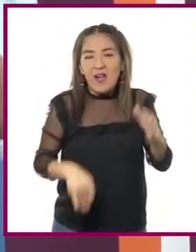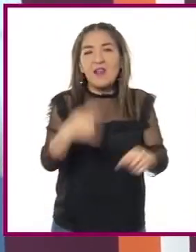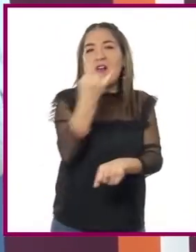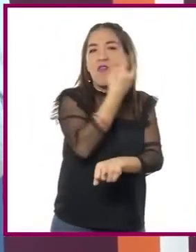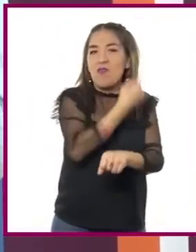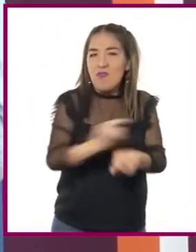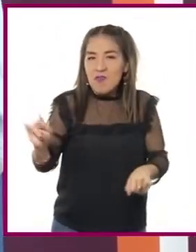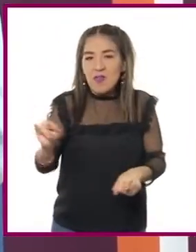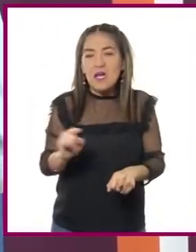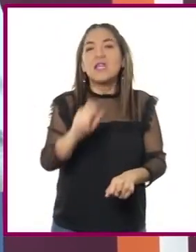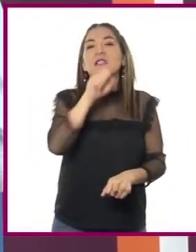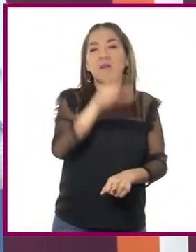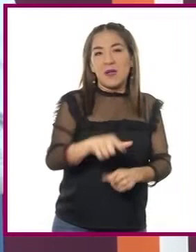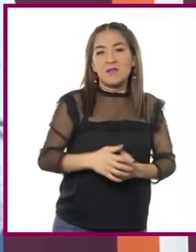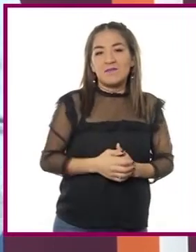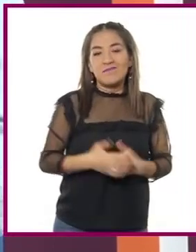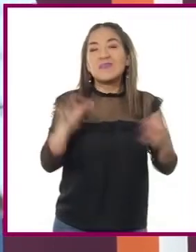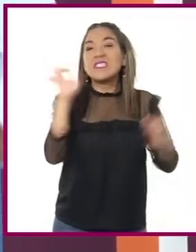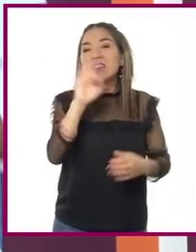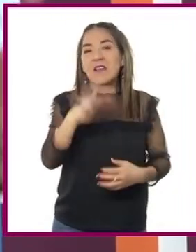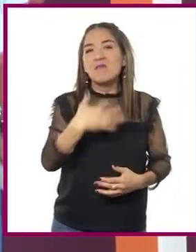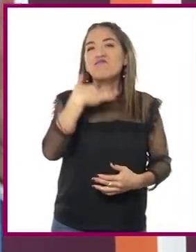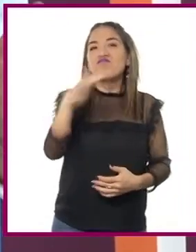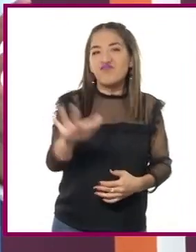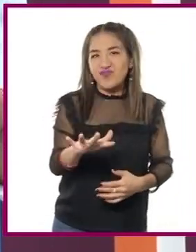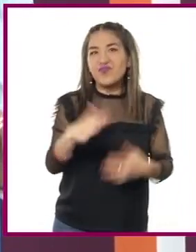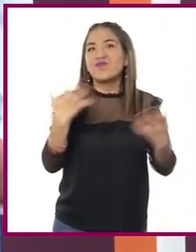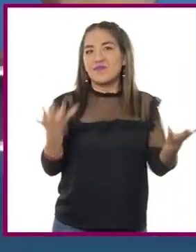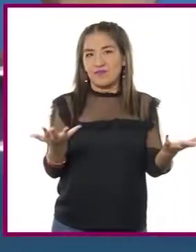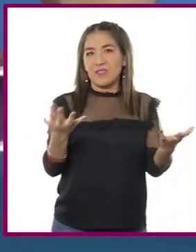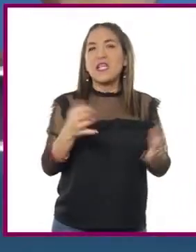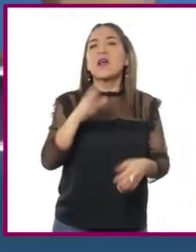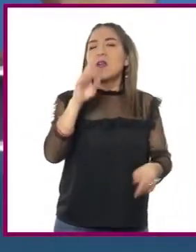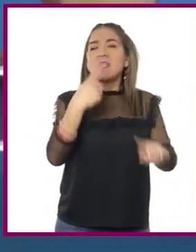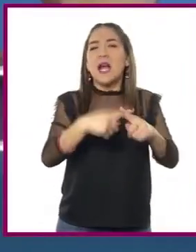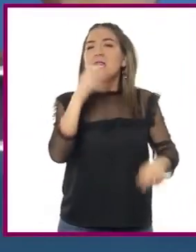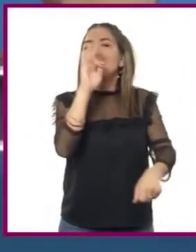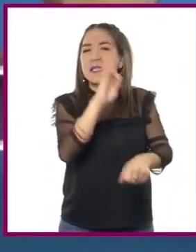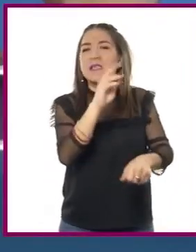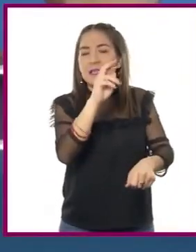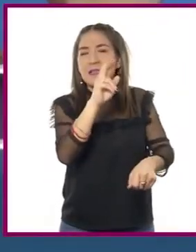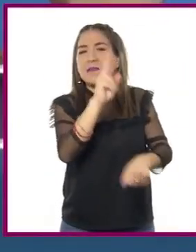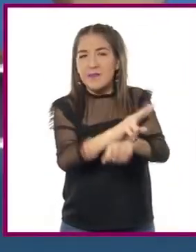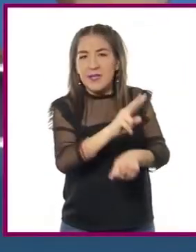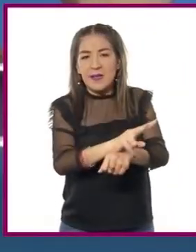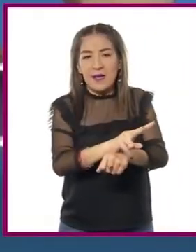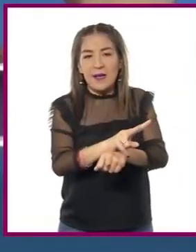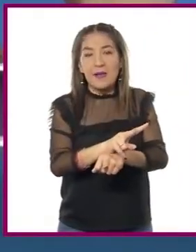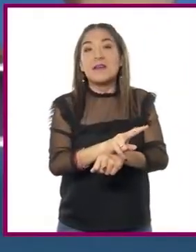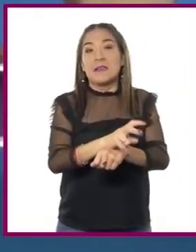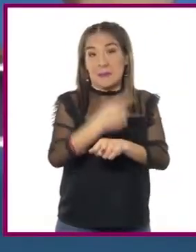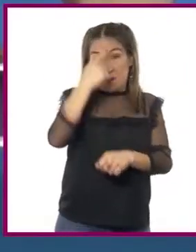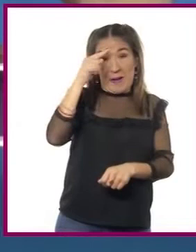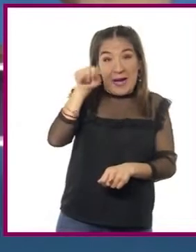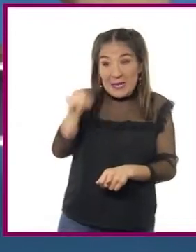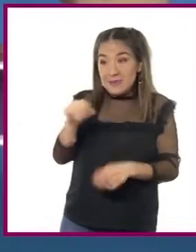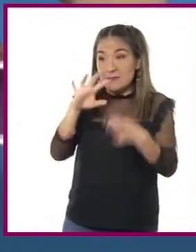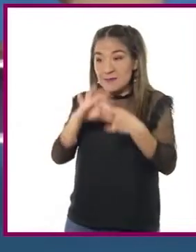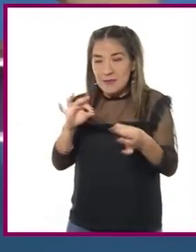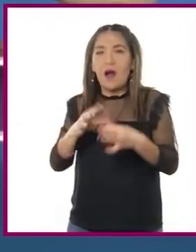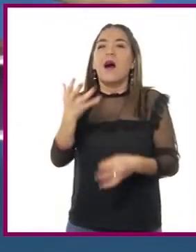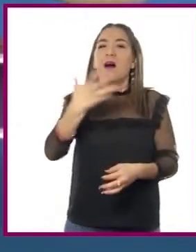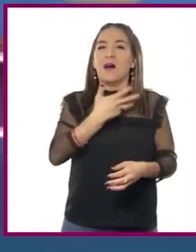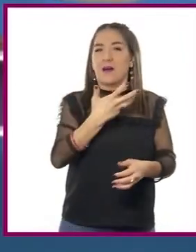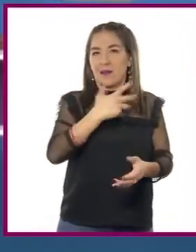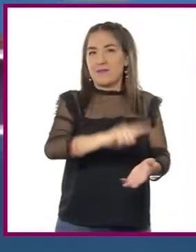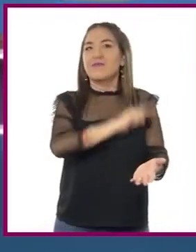ilegales e incluso en delitos y actos de corrupción. Ah, para eso están las leyes, Nadia,